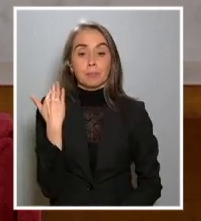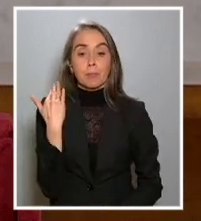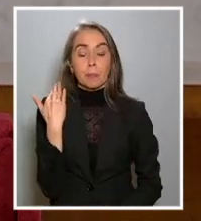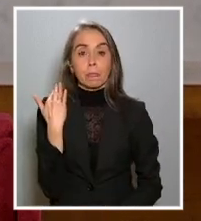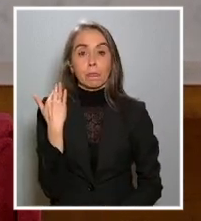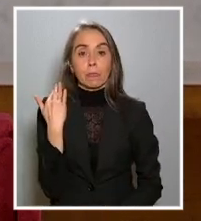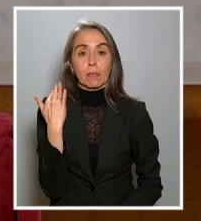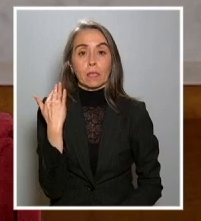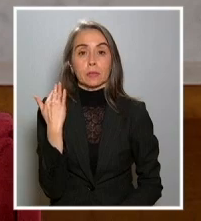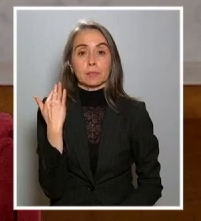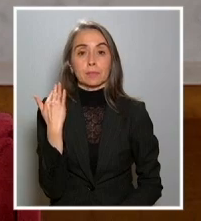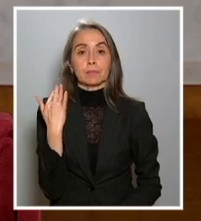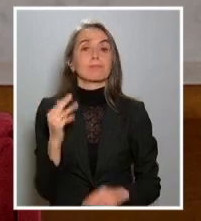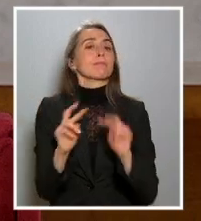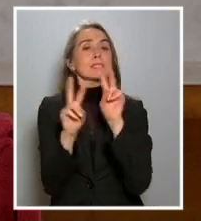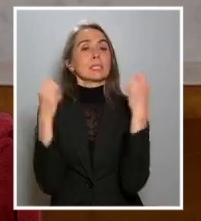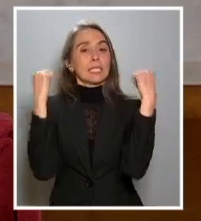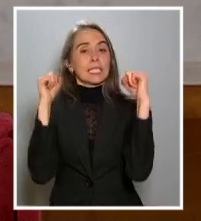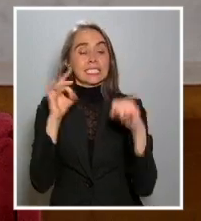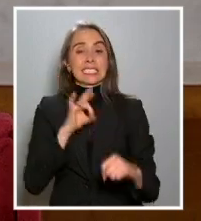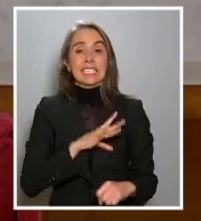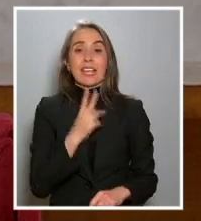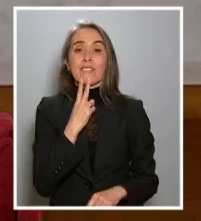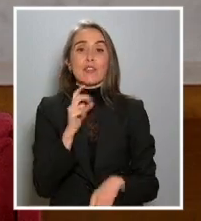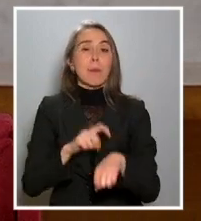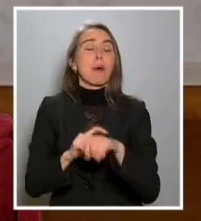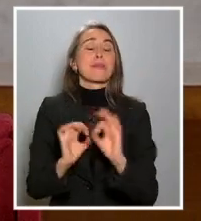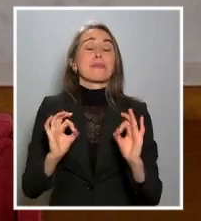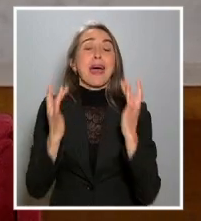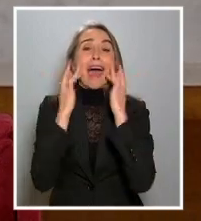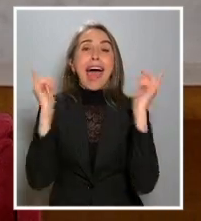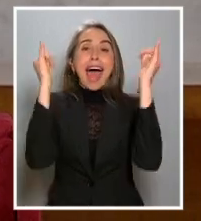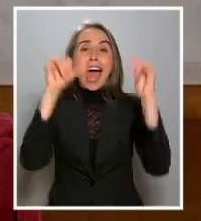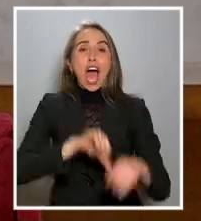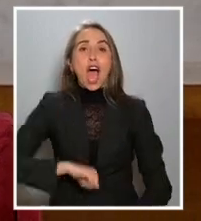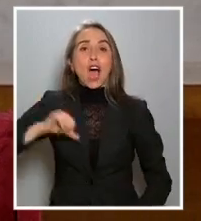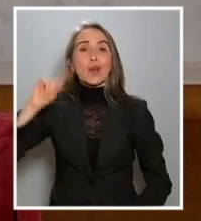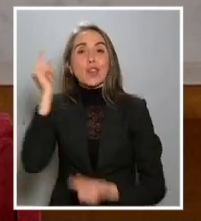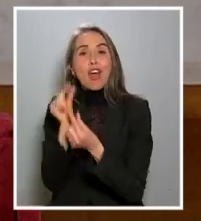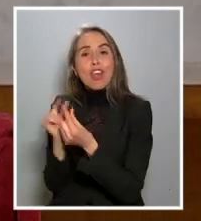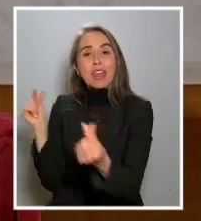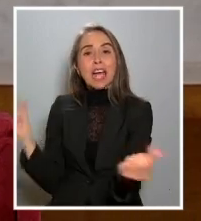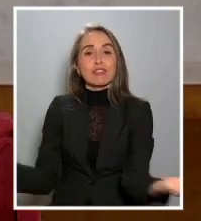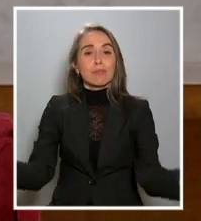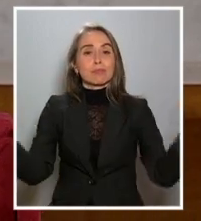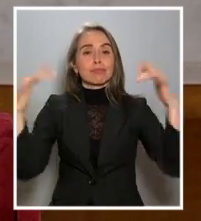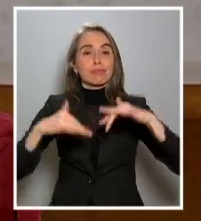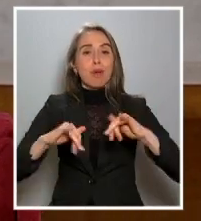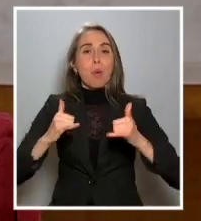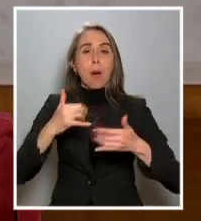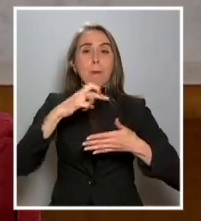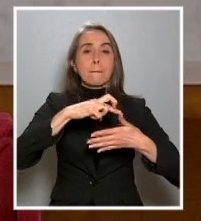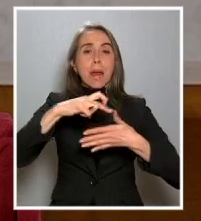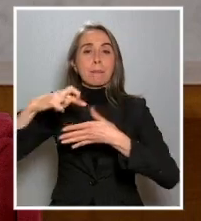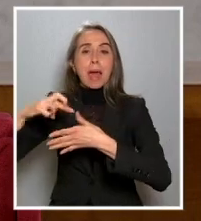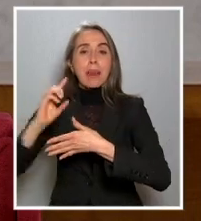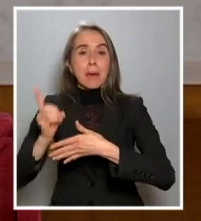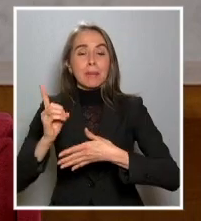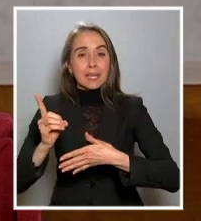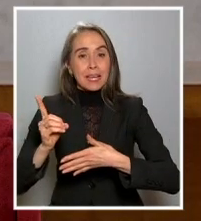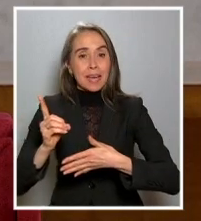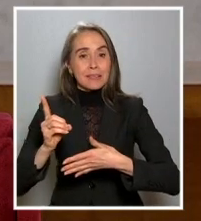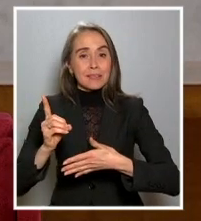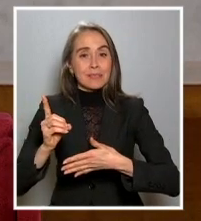entrando al deporte, Chile vivió un momento excepcional de alegría y orgullo nacional con los Juegos Panamericanos y